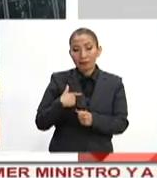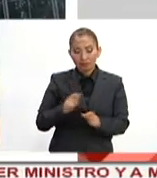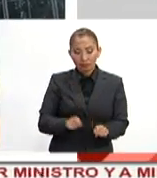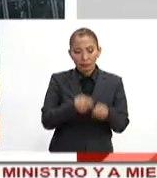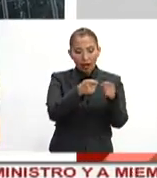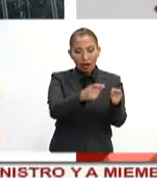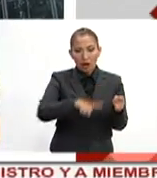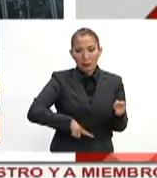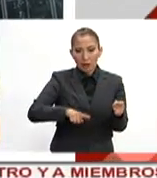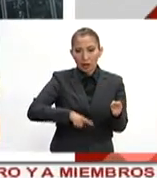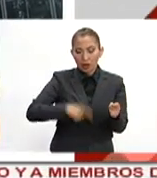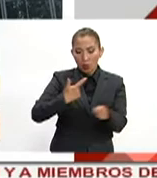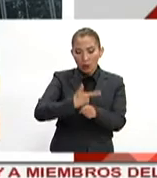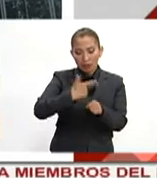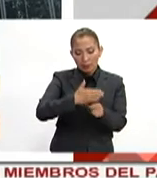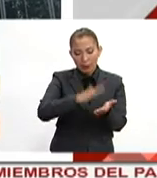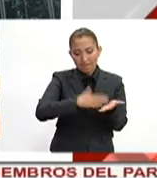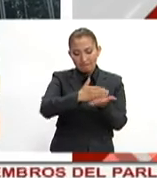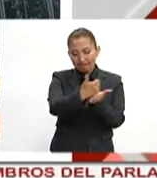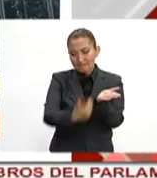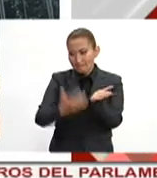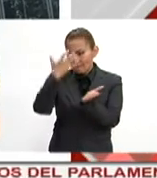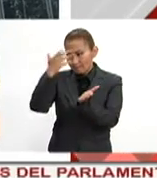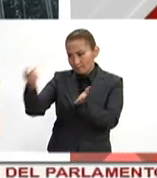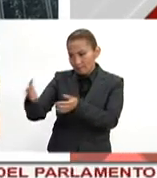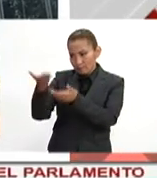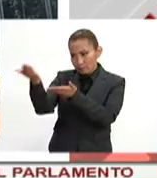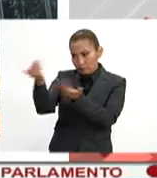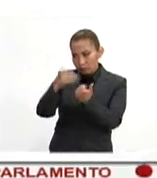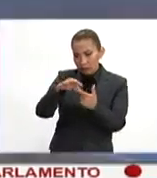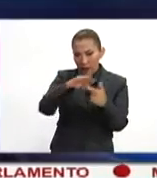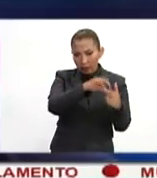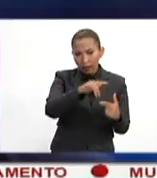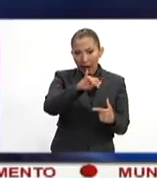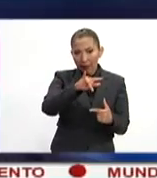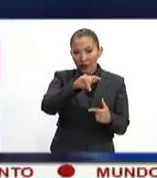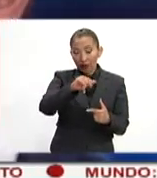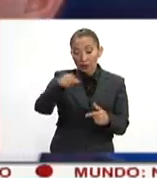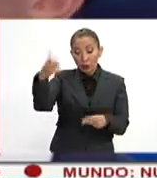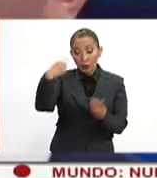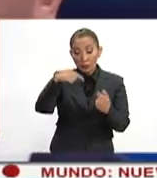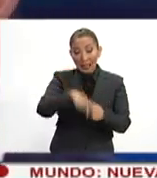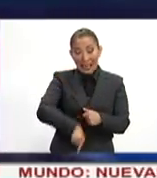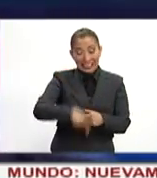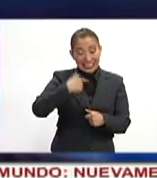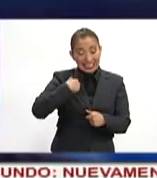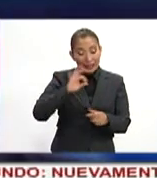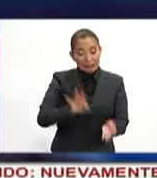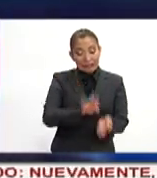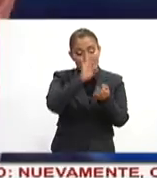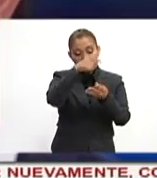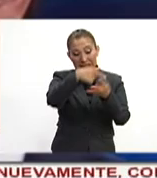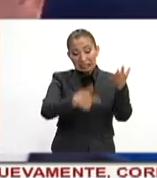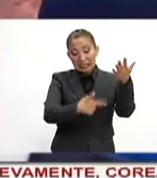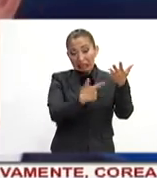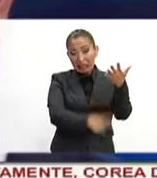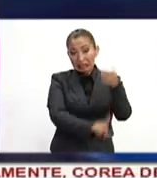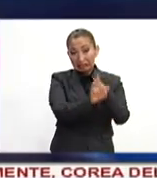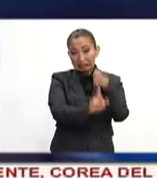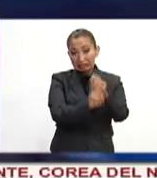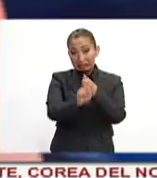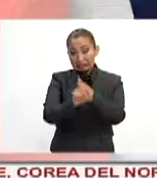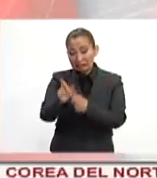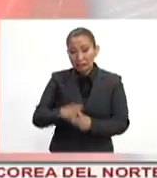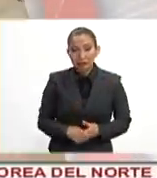Entrega el gobierno mexicano a Guatemala la solicitud formal de extradición de Javier Duarte. A su llegada a nuestro país enfrentará 7 delitos.